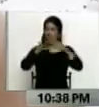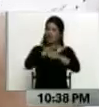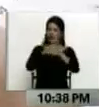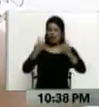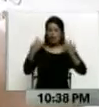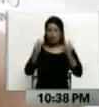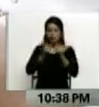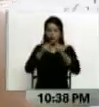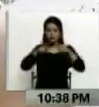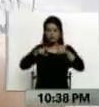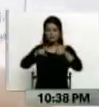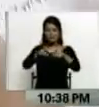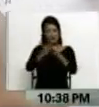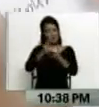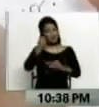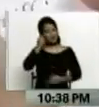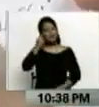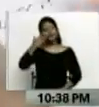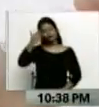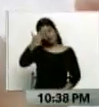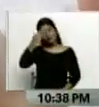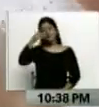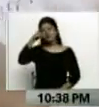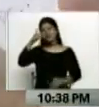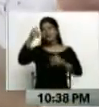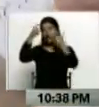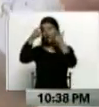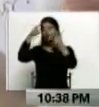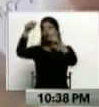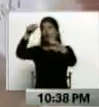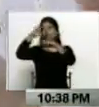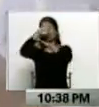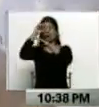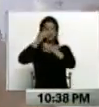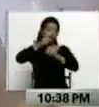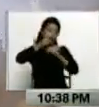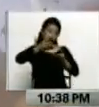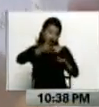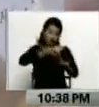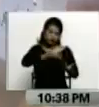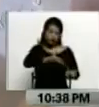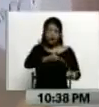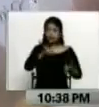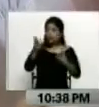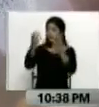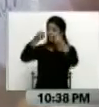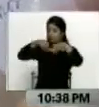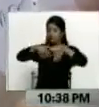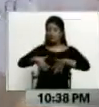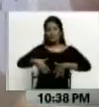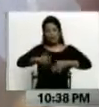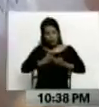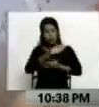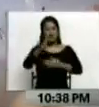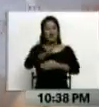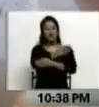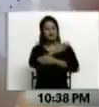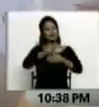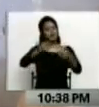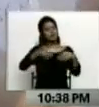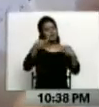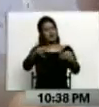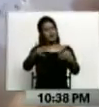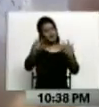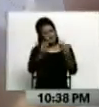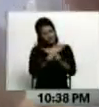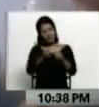acompaña cada día desde el cielo de los justos sé que hoy te envía su poderoso aliento para seguir cantando por las veredas del viento Por